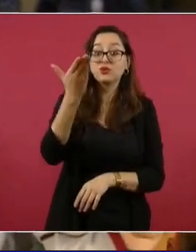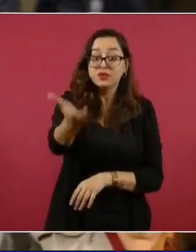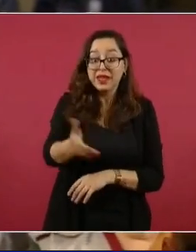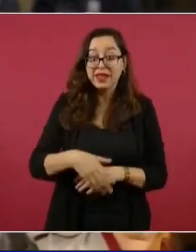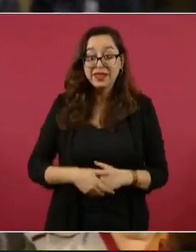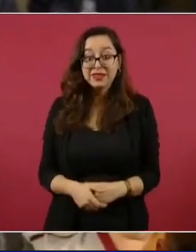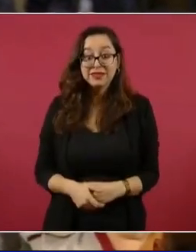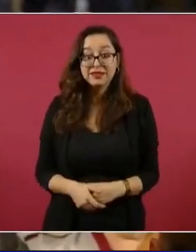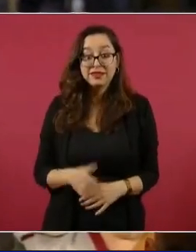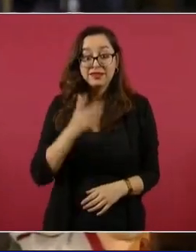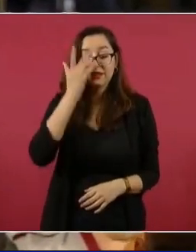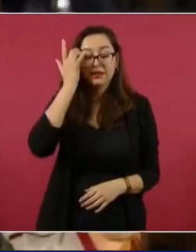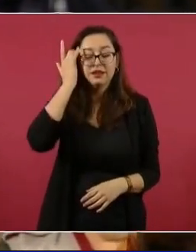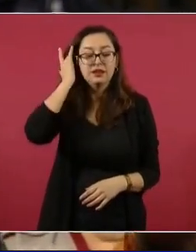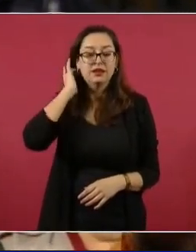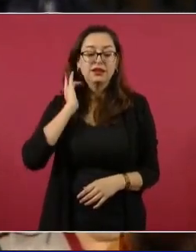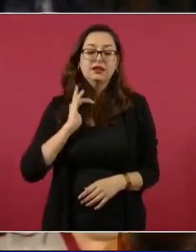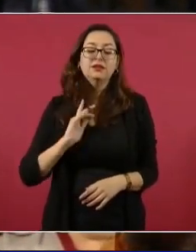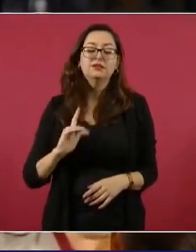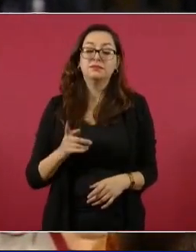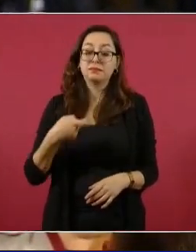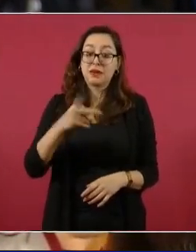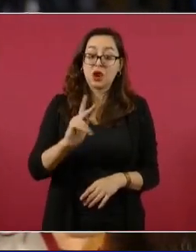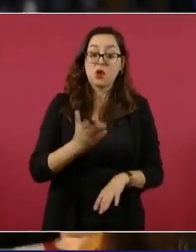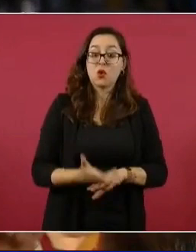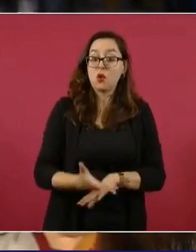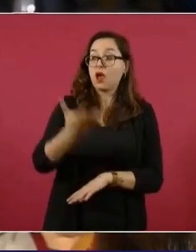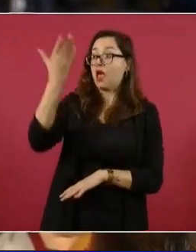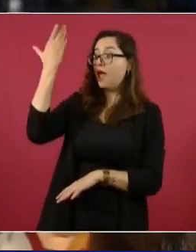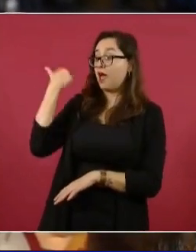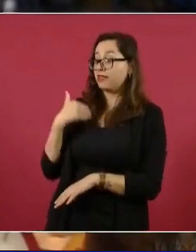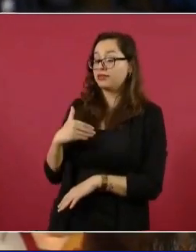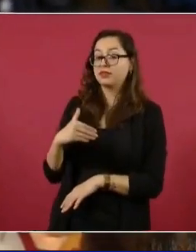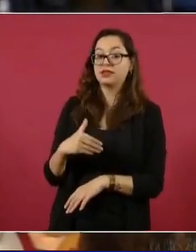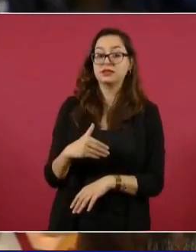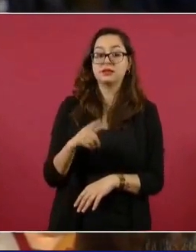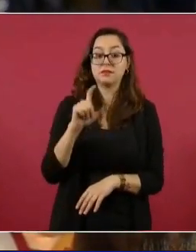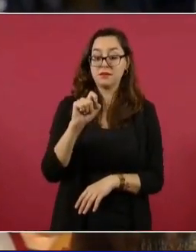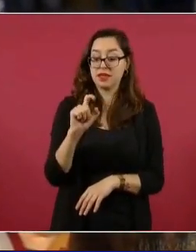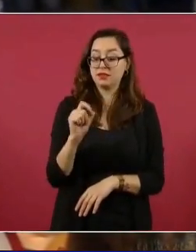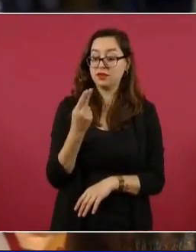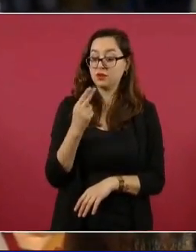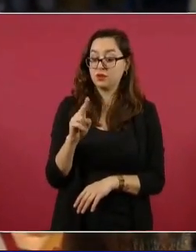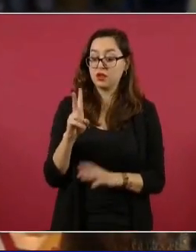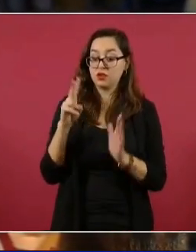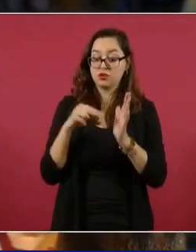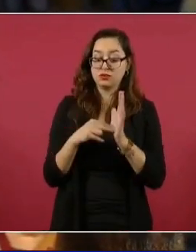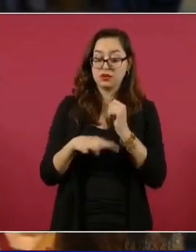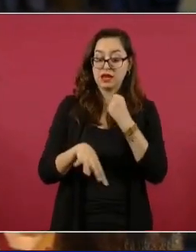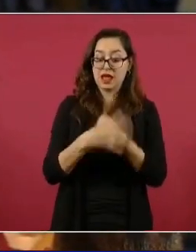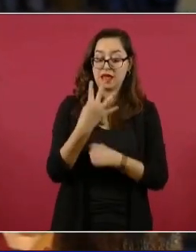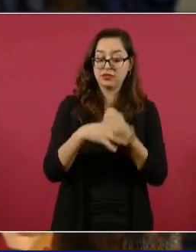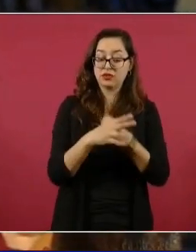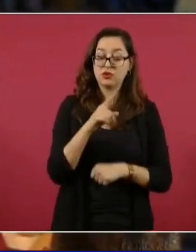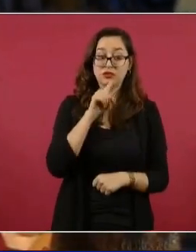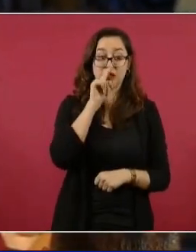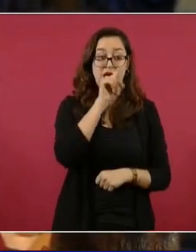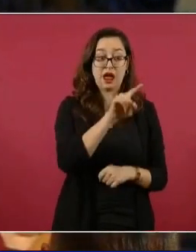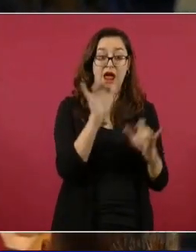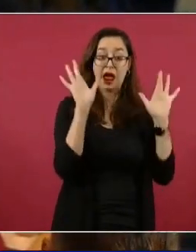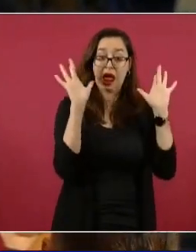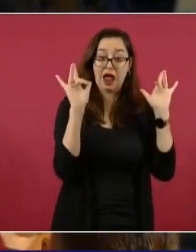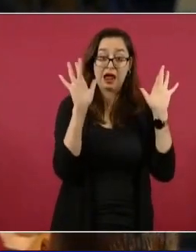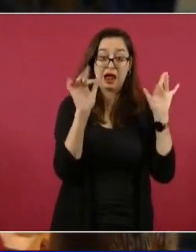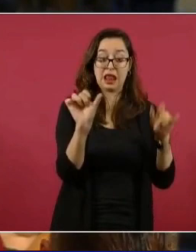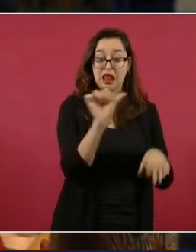del 2014, minutos antes de que los contingentes que se trasladaban desde el Ángel de la Independencia hacia